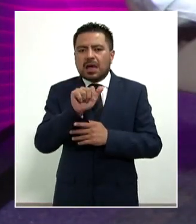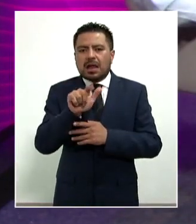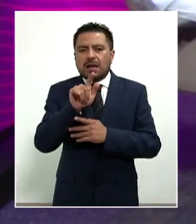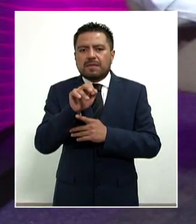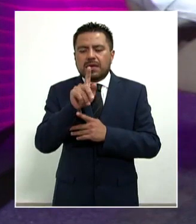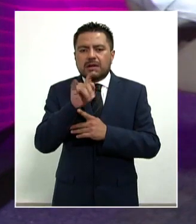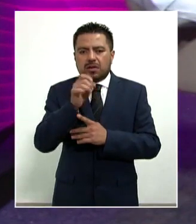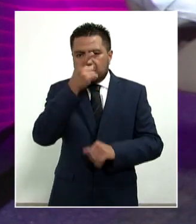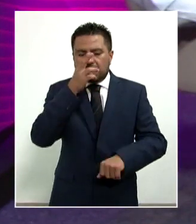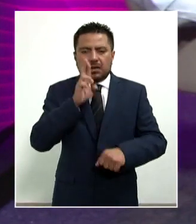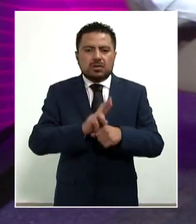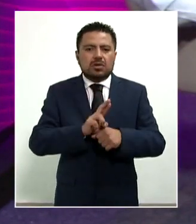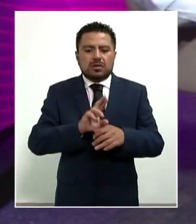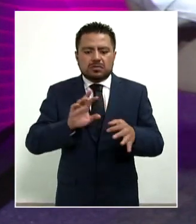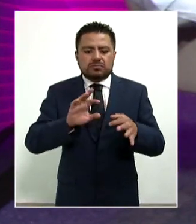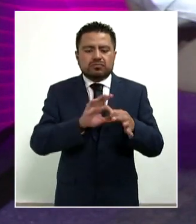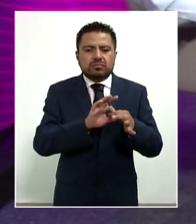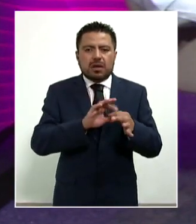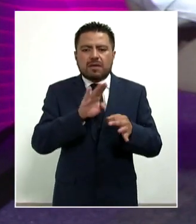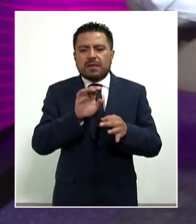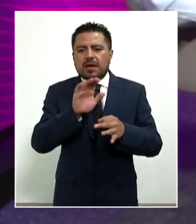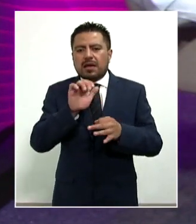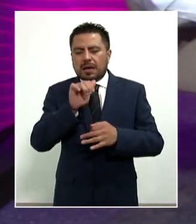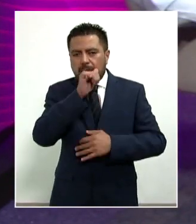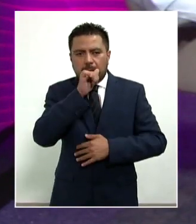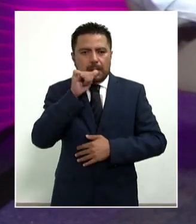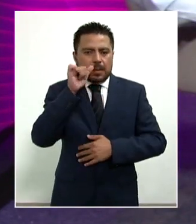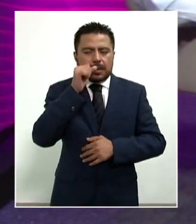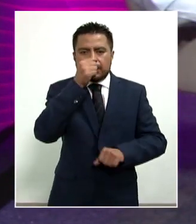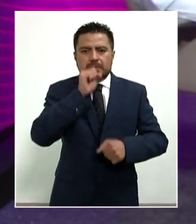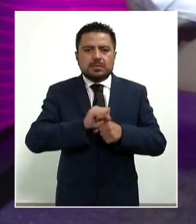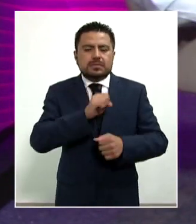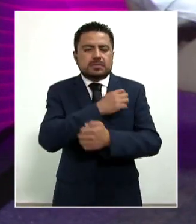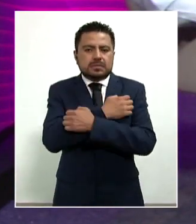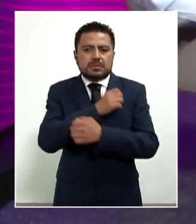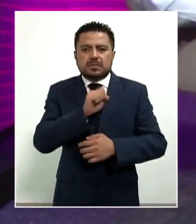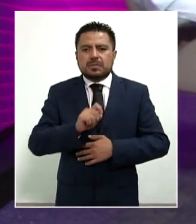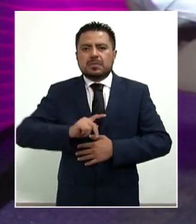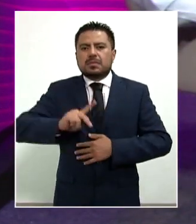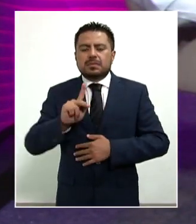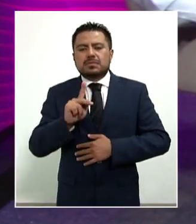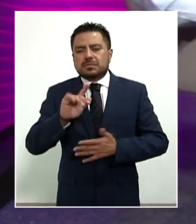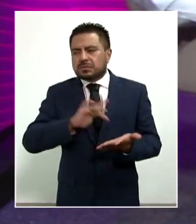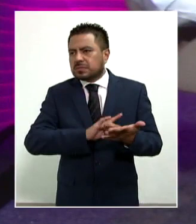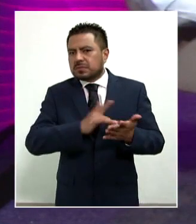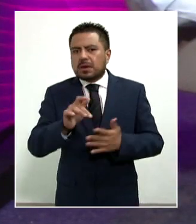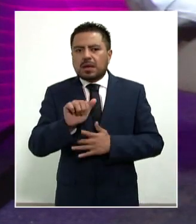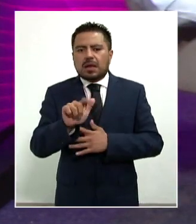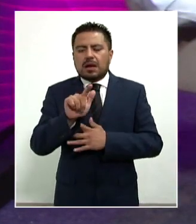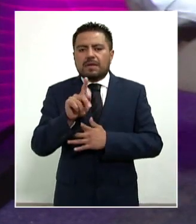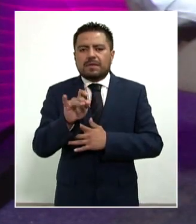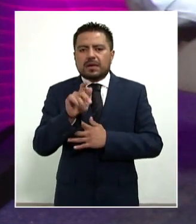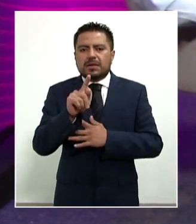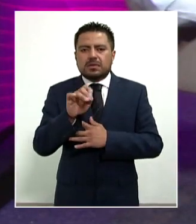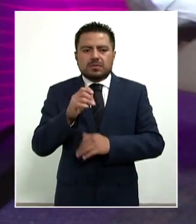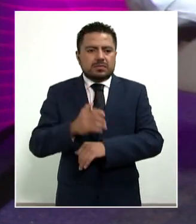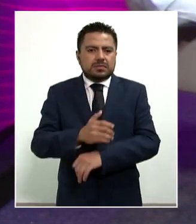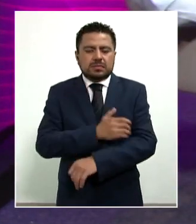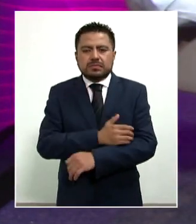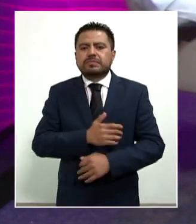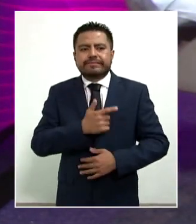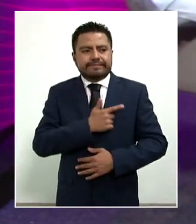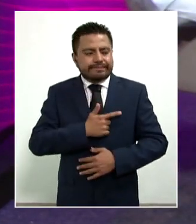que es director general de vinculación de las becas Benito Juárez de la Secretaría de Educación Pública. Muchas gracias, Alberto, por acompañarnos.